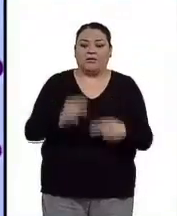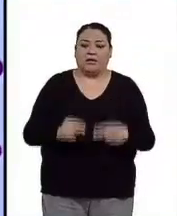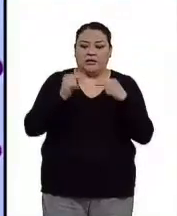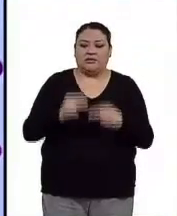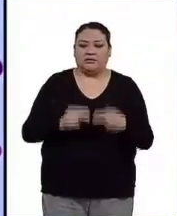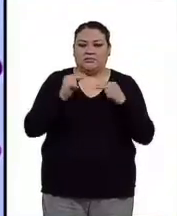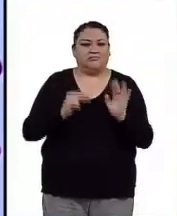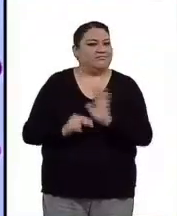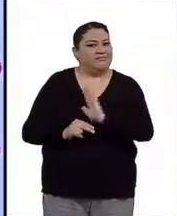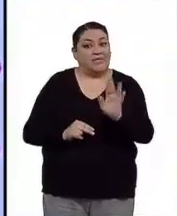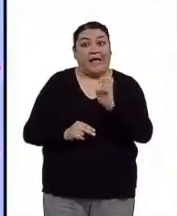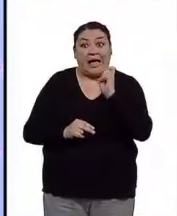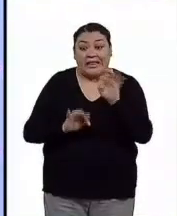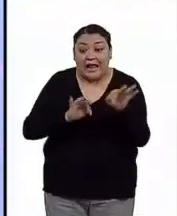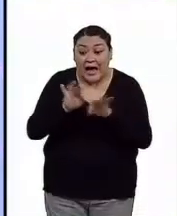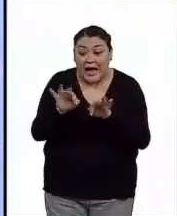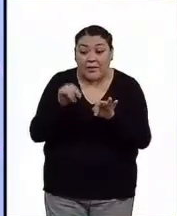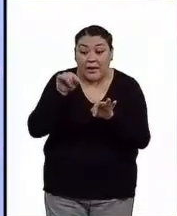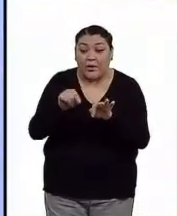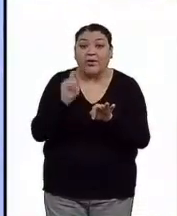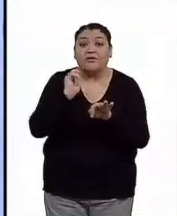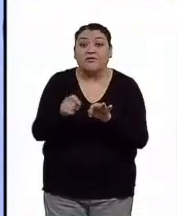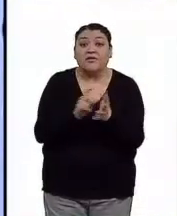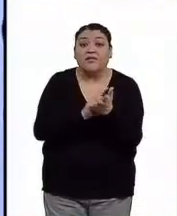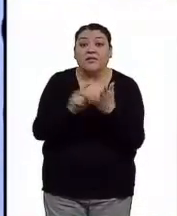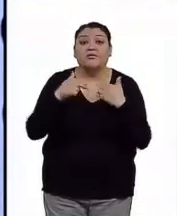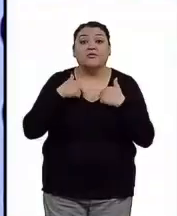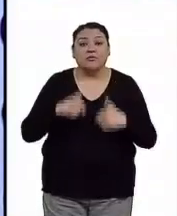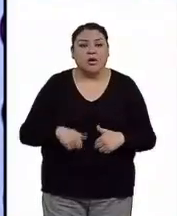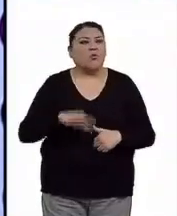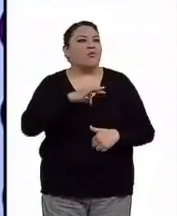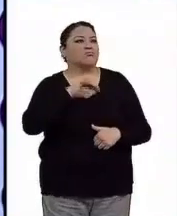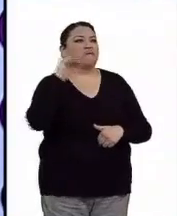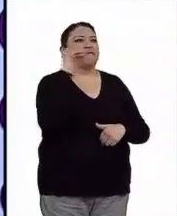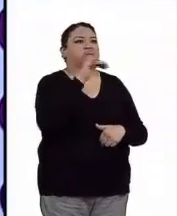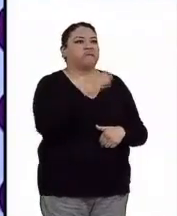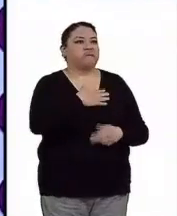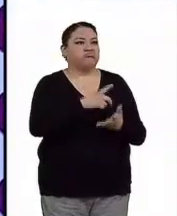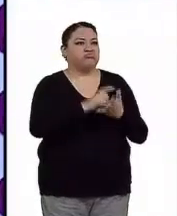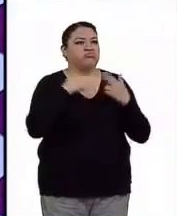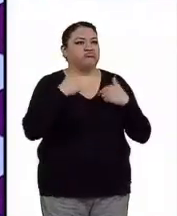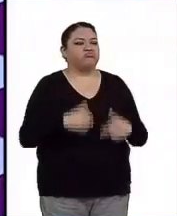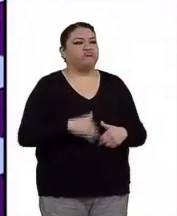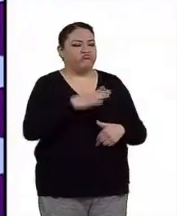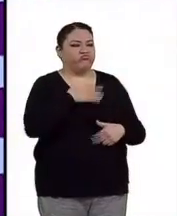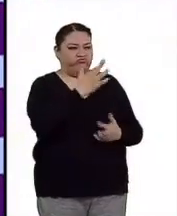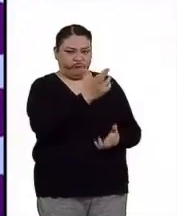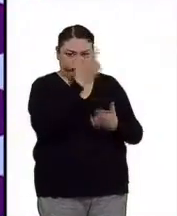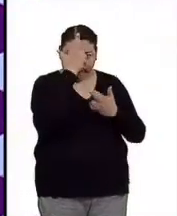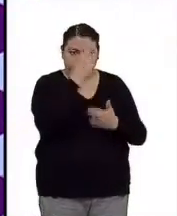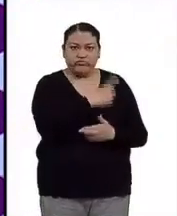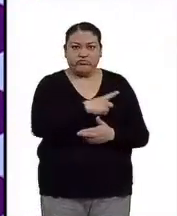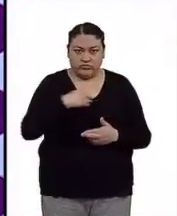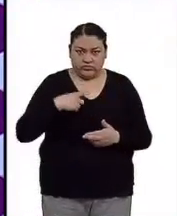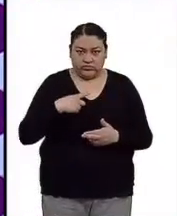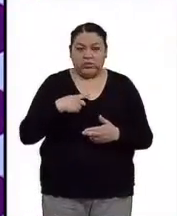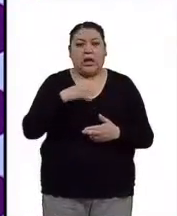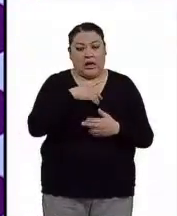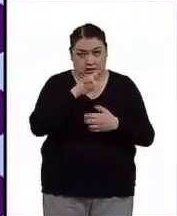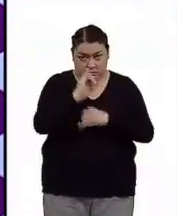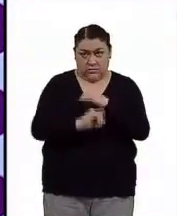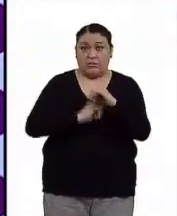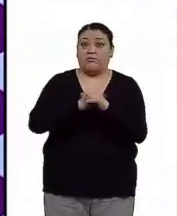Es un derecho humano que debe de ser ejercido, que debe de ser exigible, que debe de ser tratado con dignidad y que además debe de cumplir esos